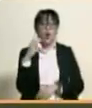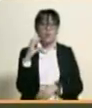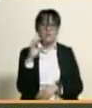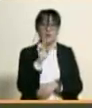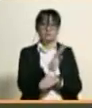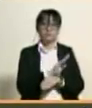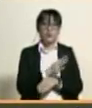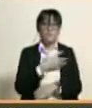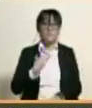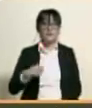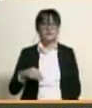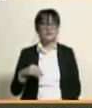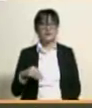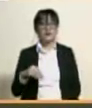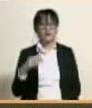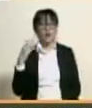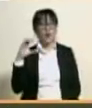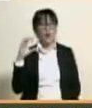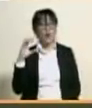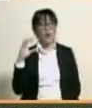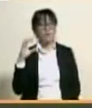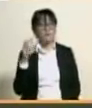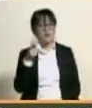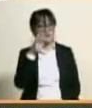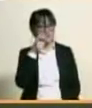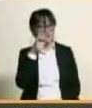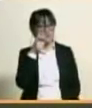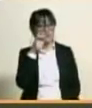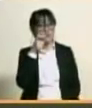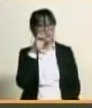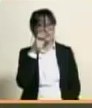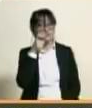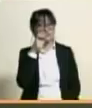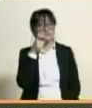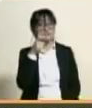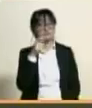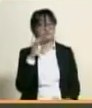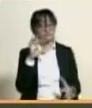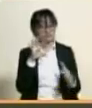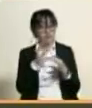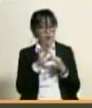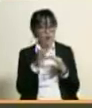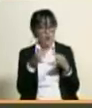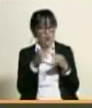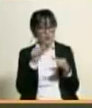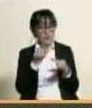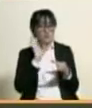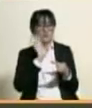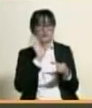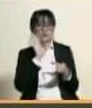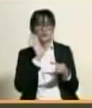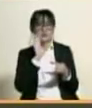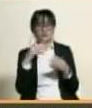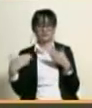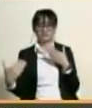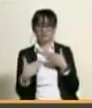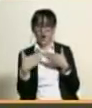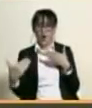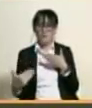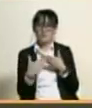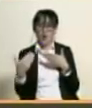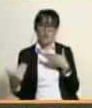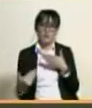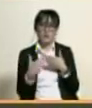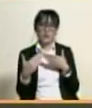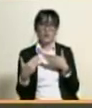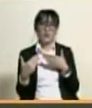del presidente Juan Manuel Santos. Forman parte de las redes criminales que nos atacan